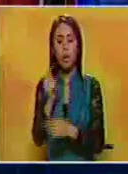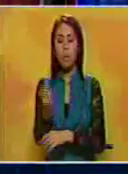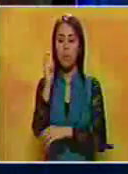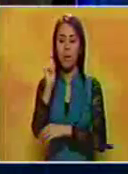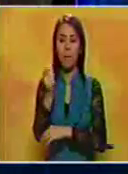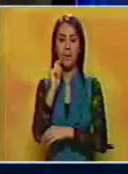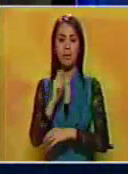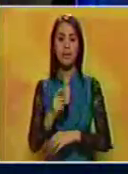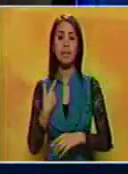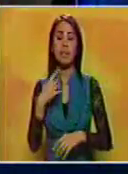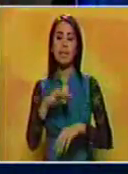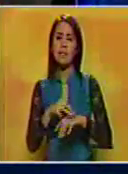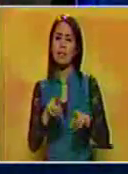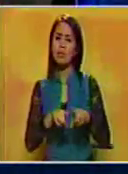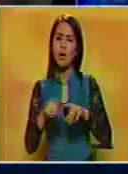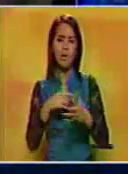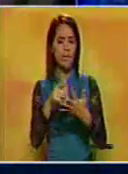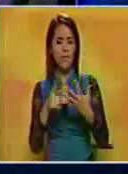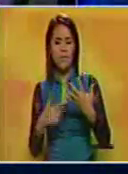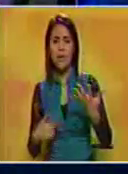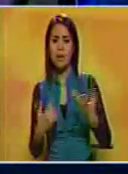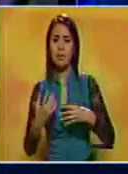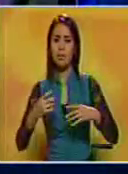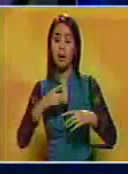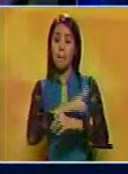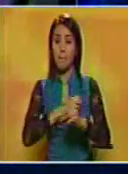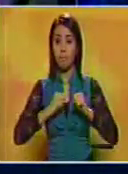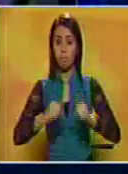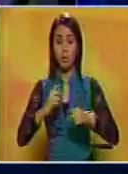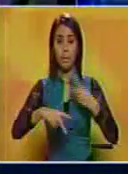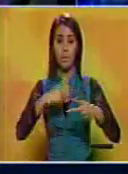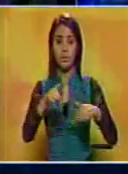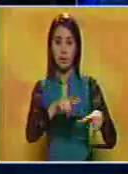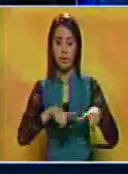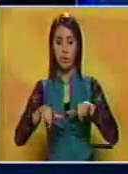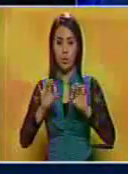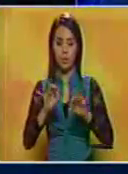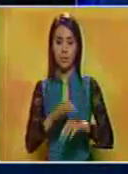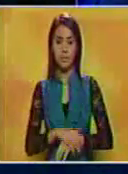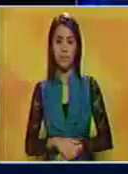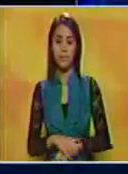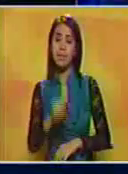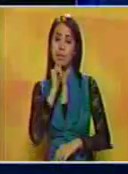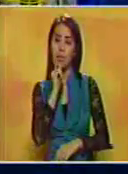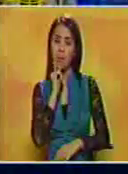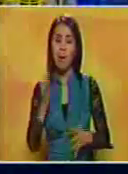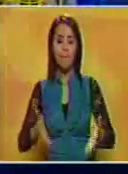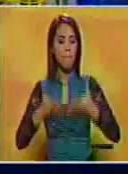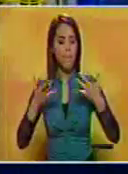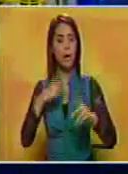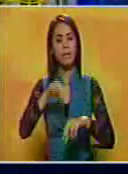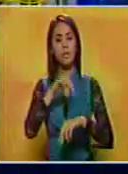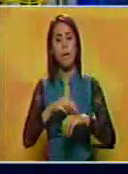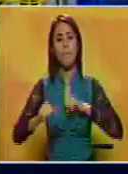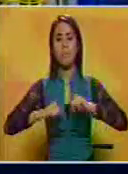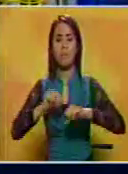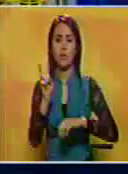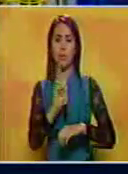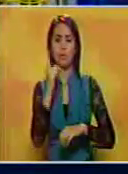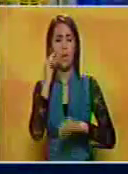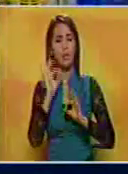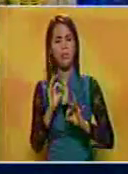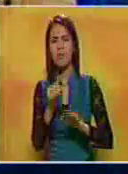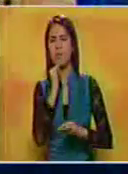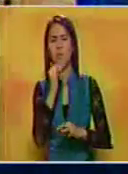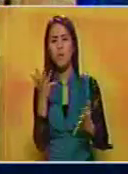láctea y cárnica para destacar las potencialidades productivas de esa región se le informó al promotor nacional del movimiento de gilberto pintó quien